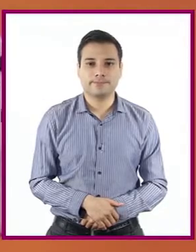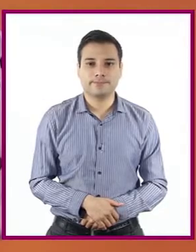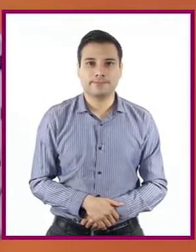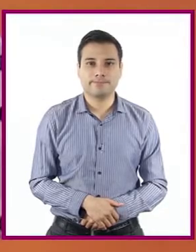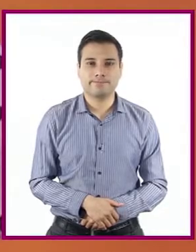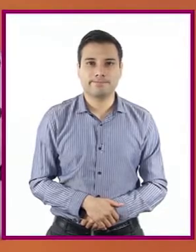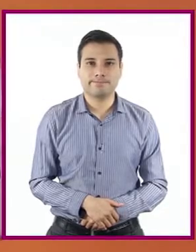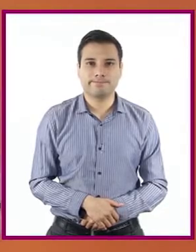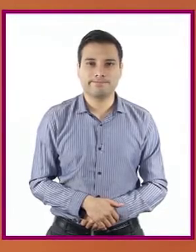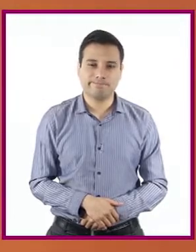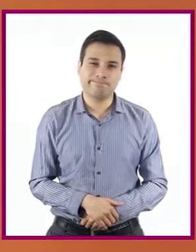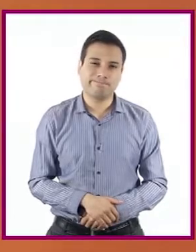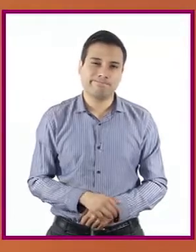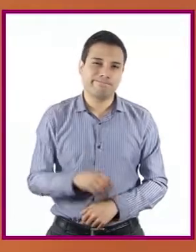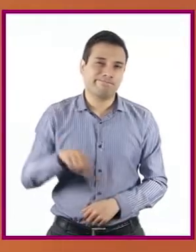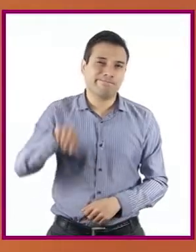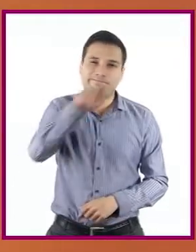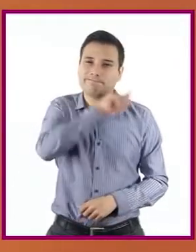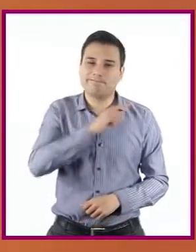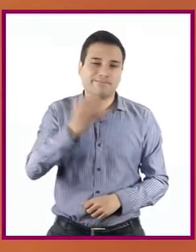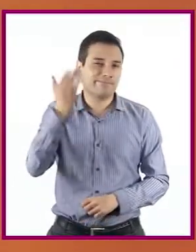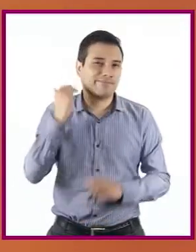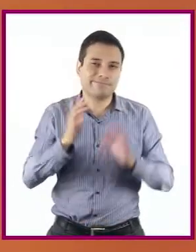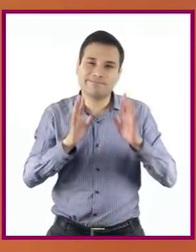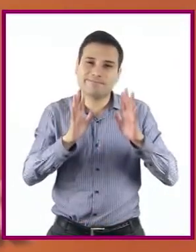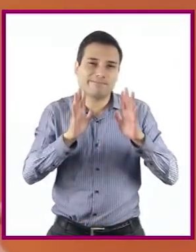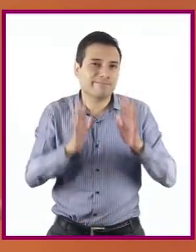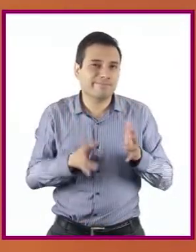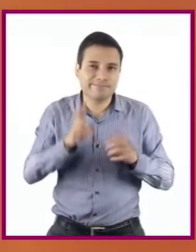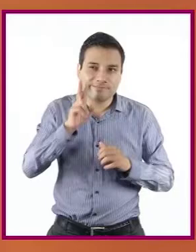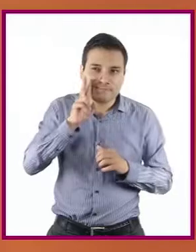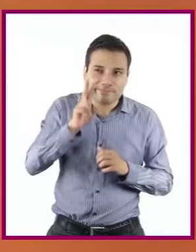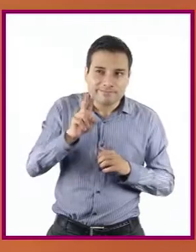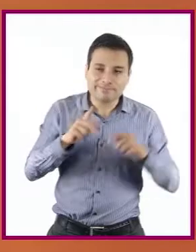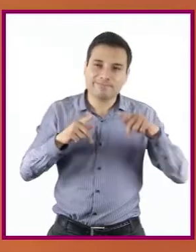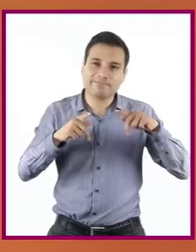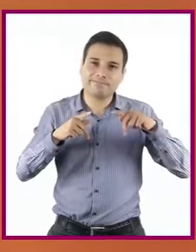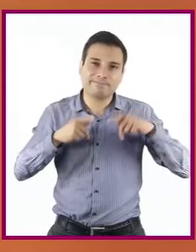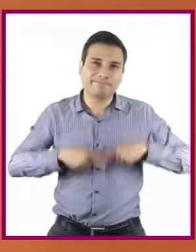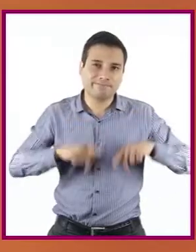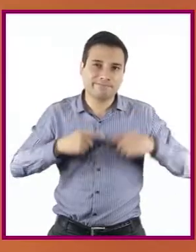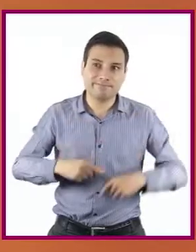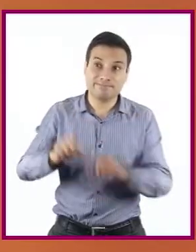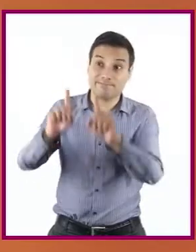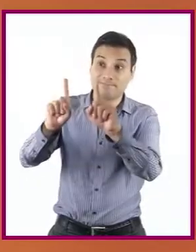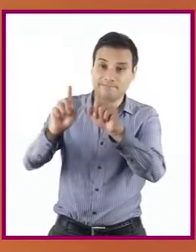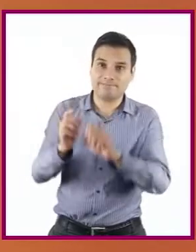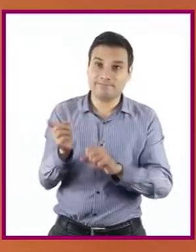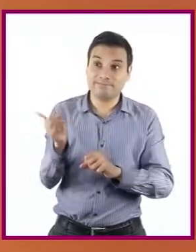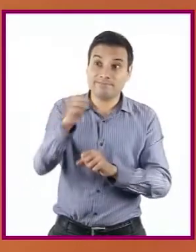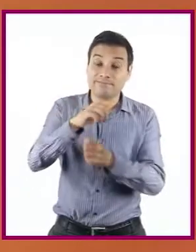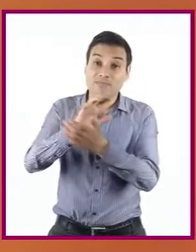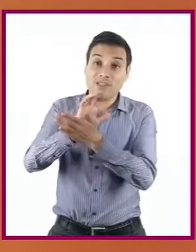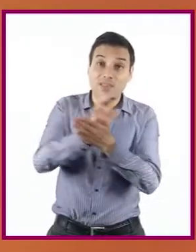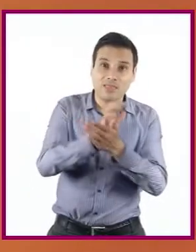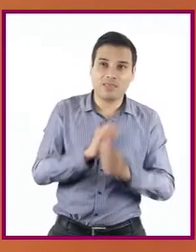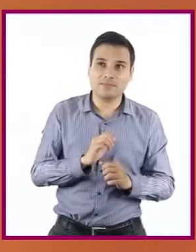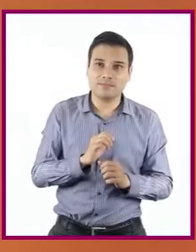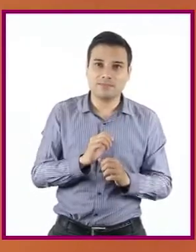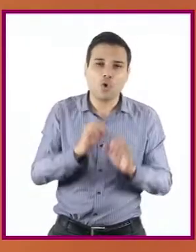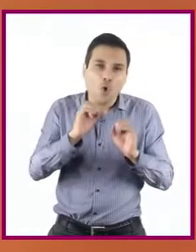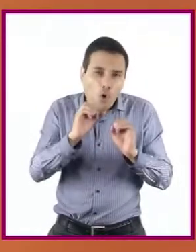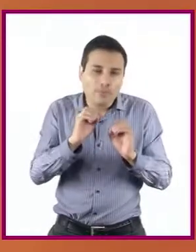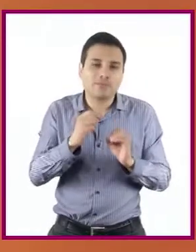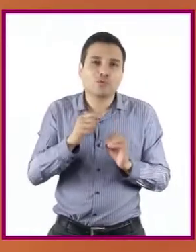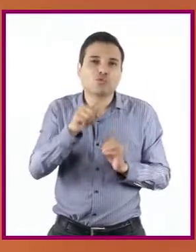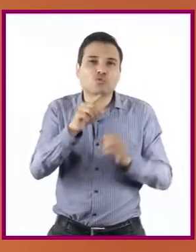Seguramente hemos sido testigos de sucesos o situaciones en las que algunos de nosotras o nosotros hemos querido formar parte de un equipo deportivo